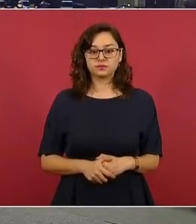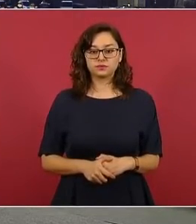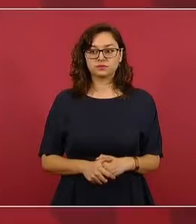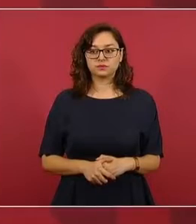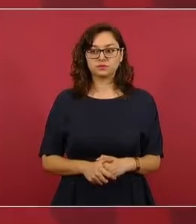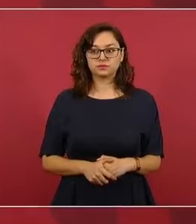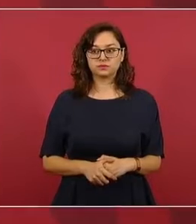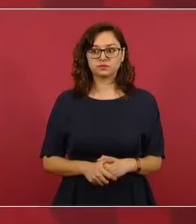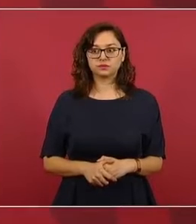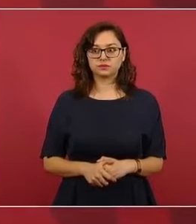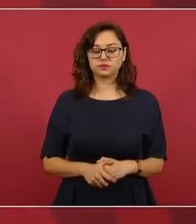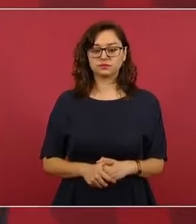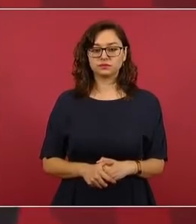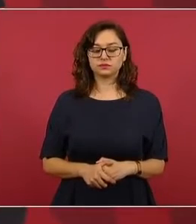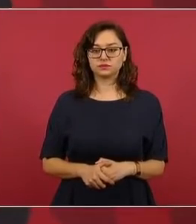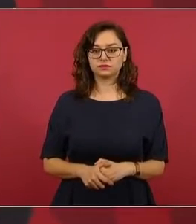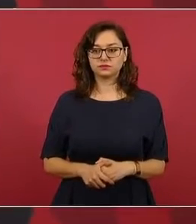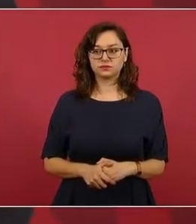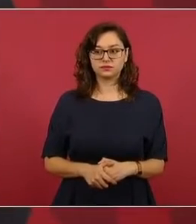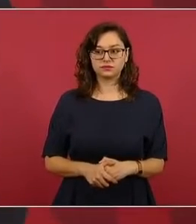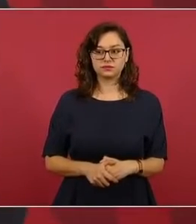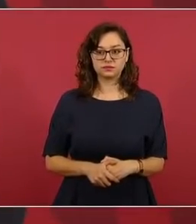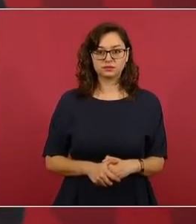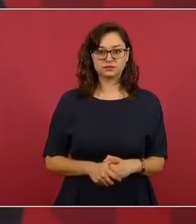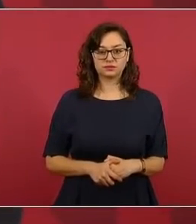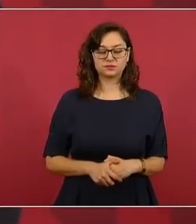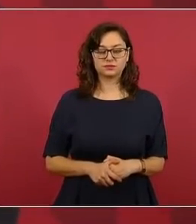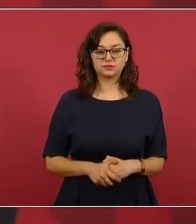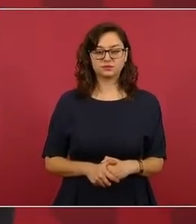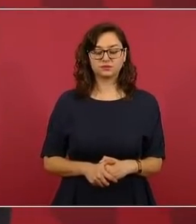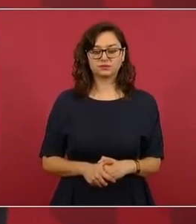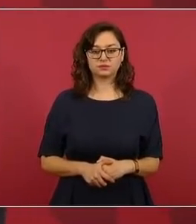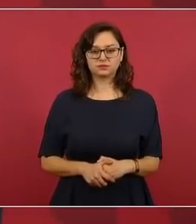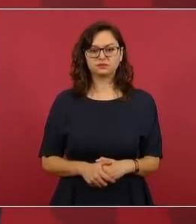Pues que todavía hay tiempo para